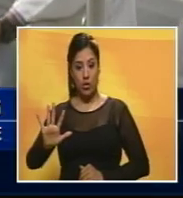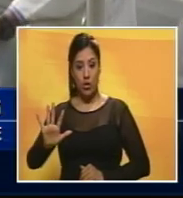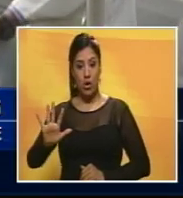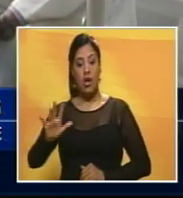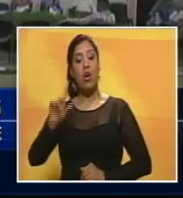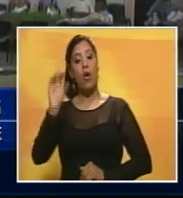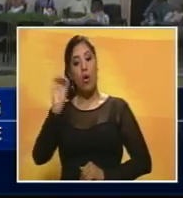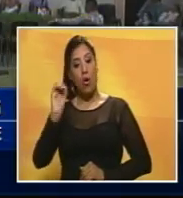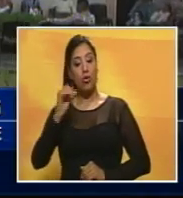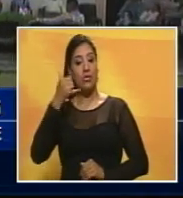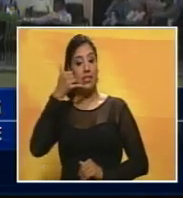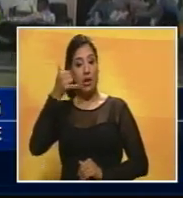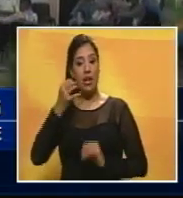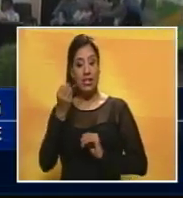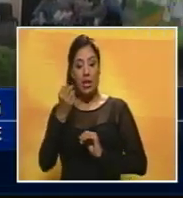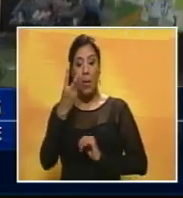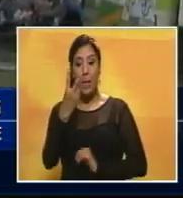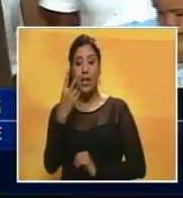0212-730-3545 y al celular